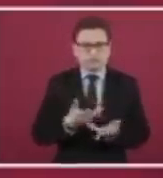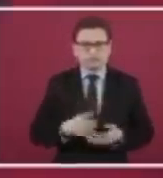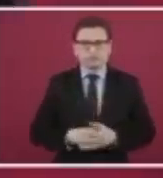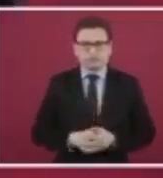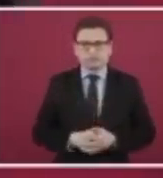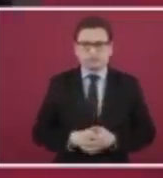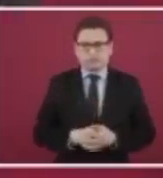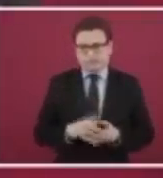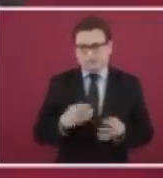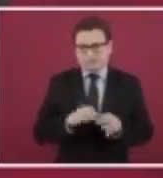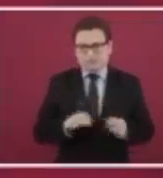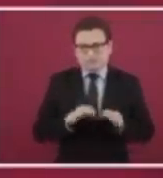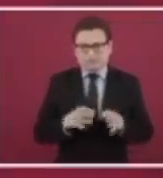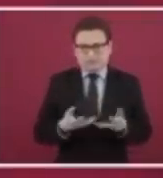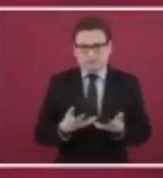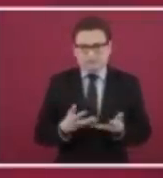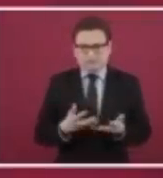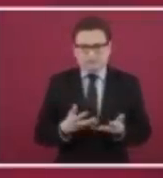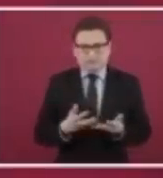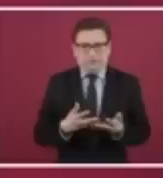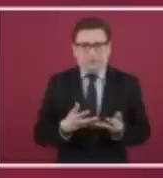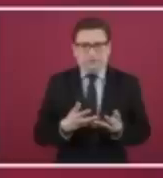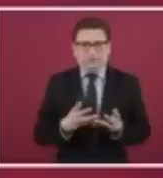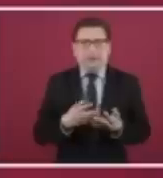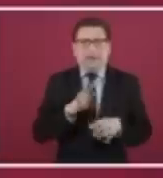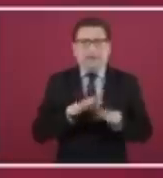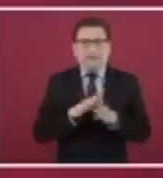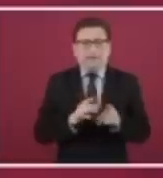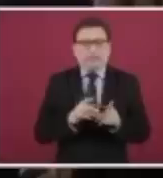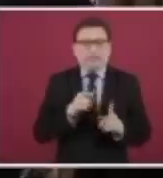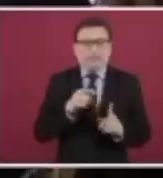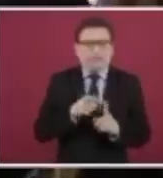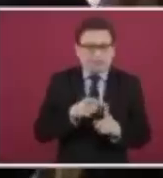Sí, pero eso es muy limitado.